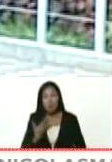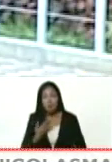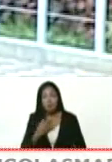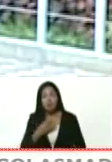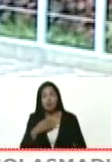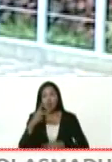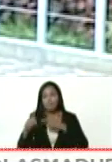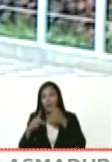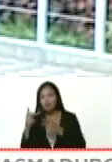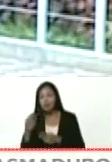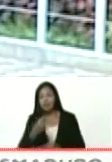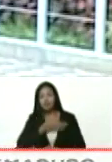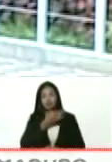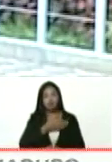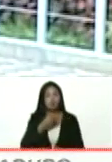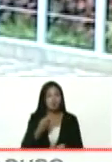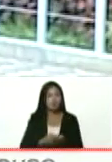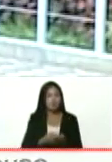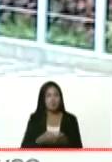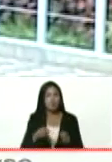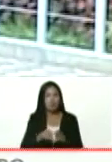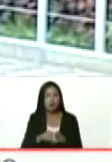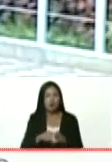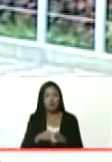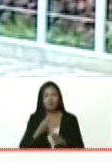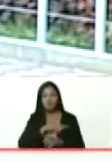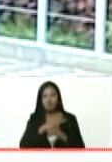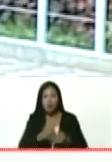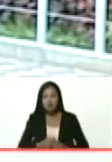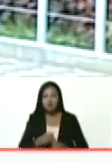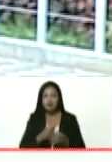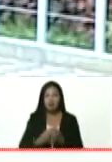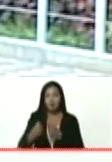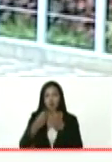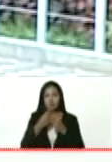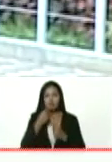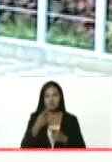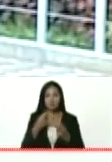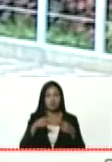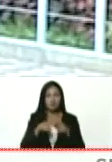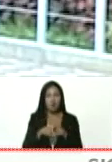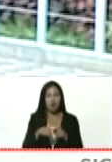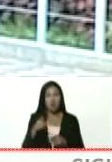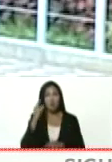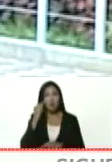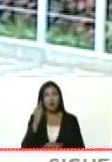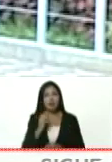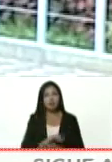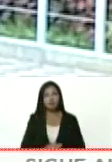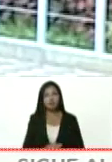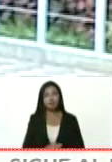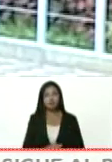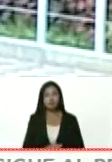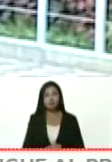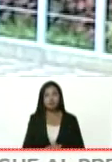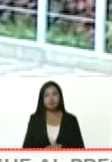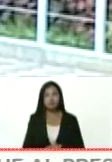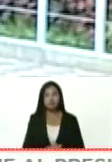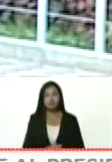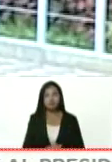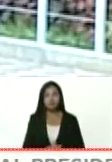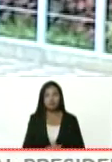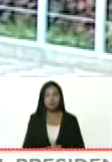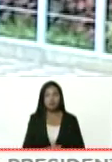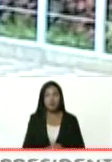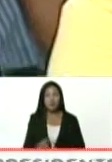en lo social, puede en lo financiero, puede en lo económico. Como decía Carmen Victoria Pérez, como decía Milagros,